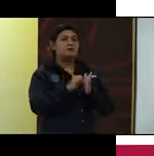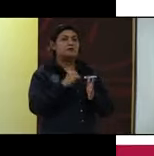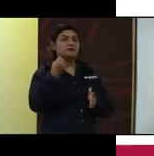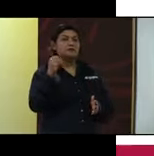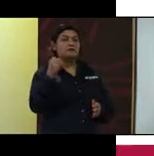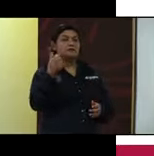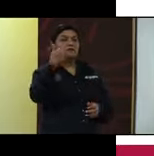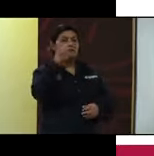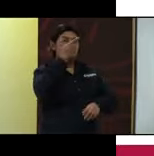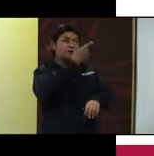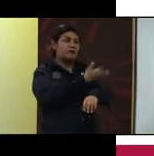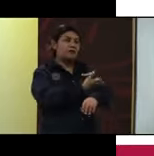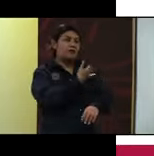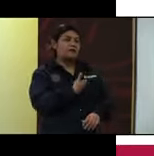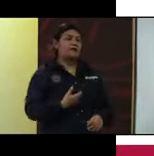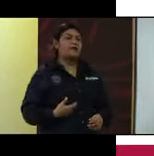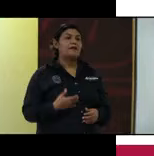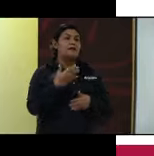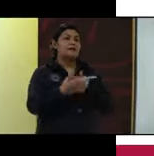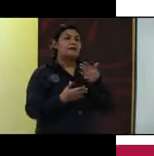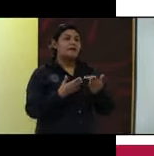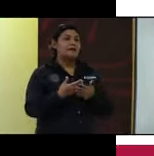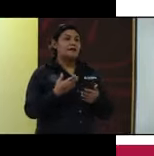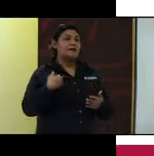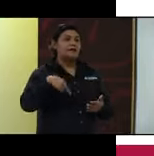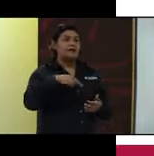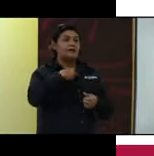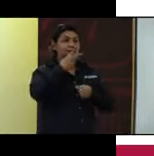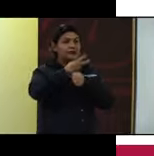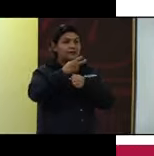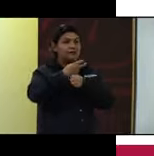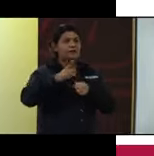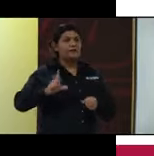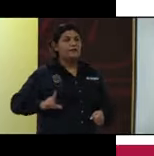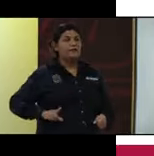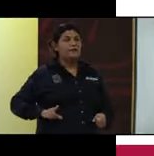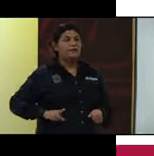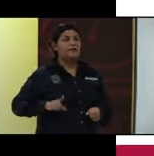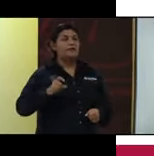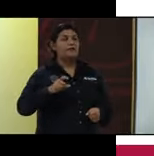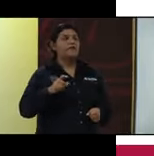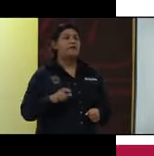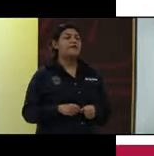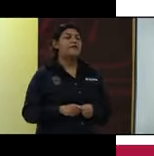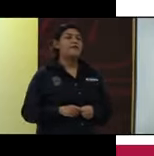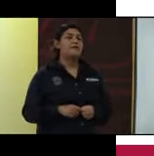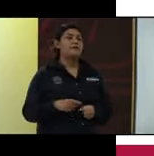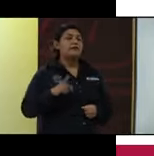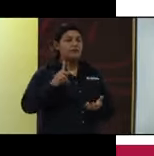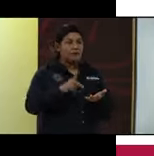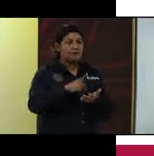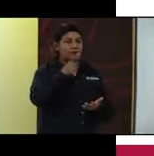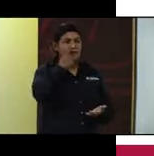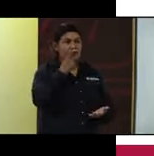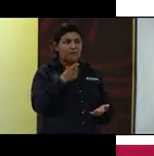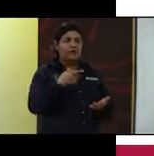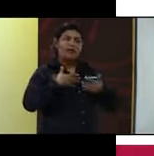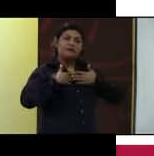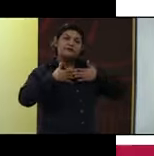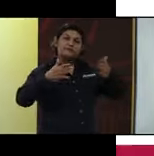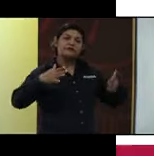de la tarde, en la presentación del segundo informe de gobierno municipal. Y lo vuelvo a decir,